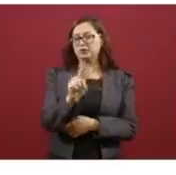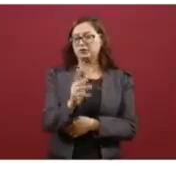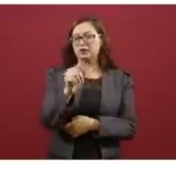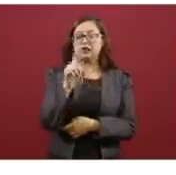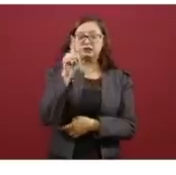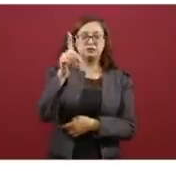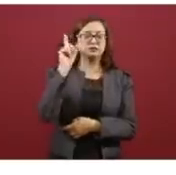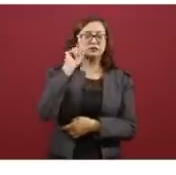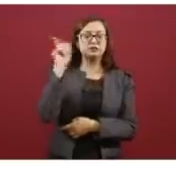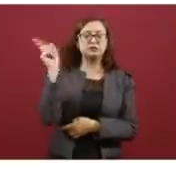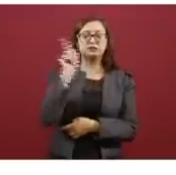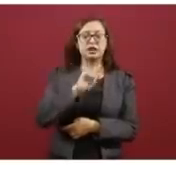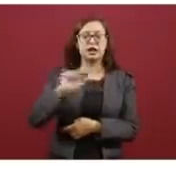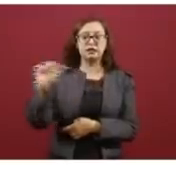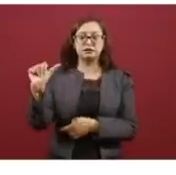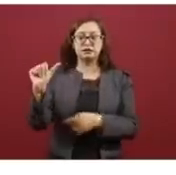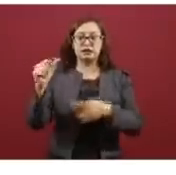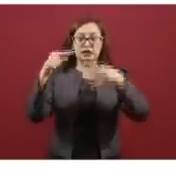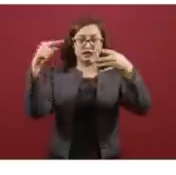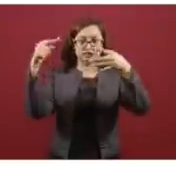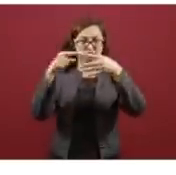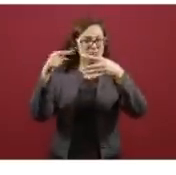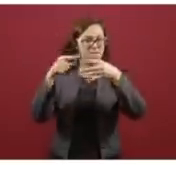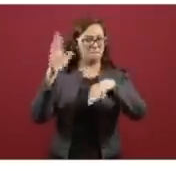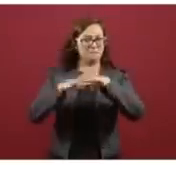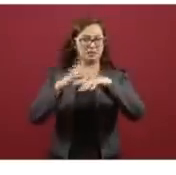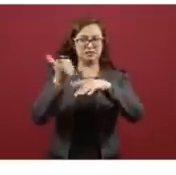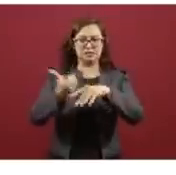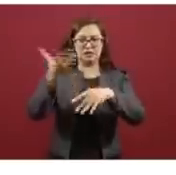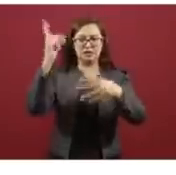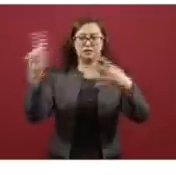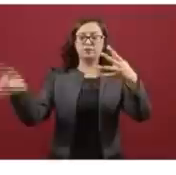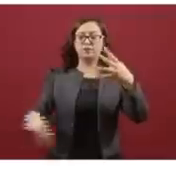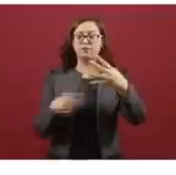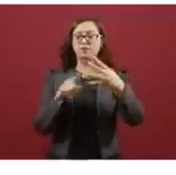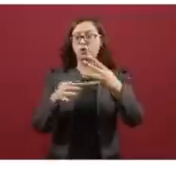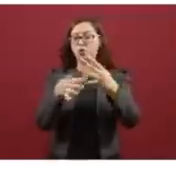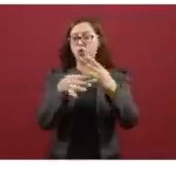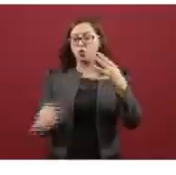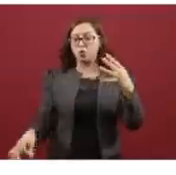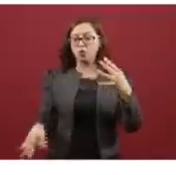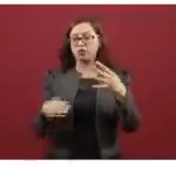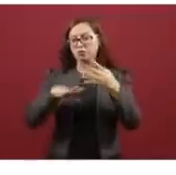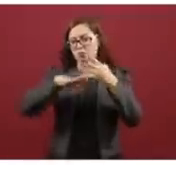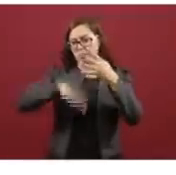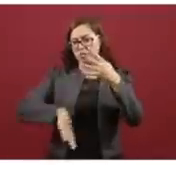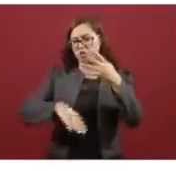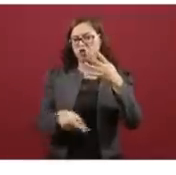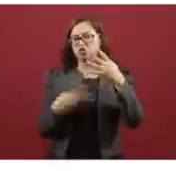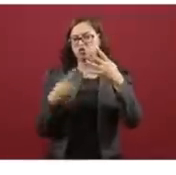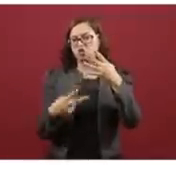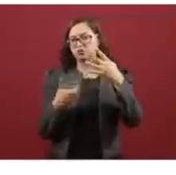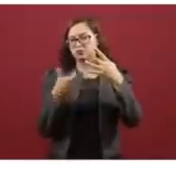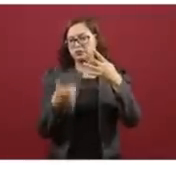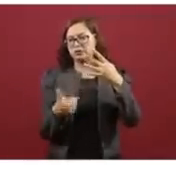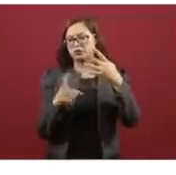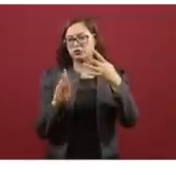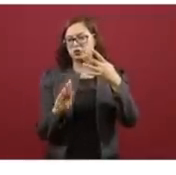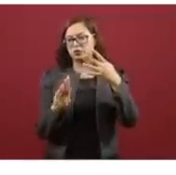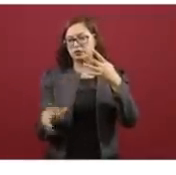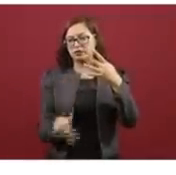a la que tiene el menor margen de utilidad 2 pesos 97 centavos en